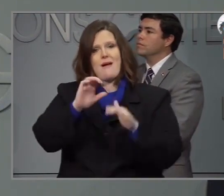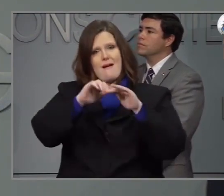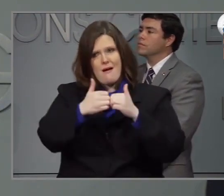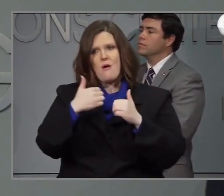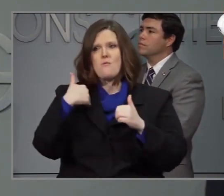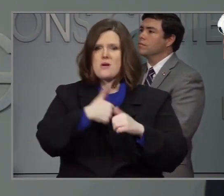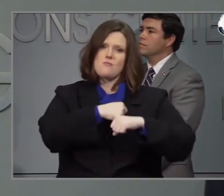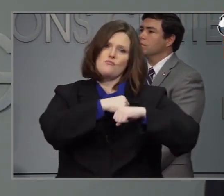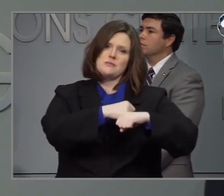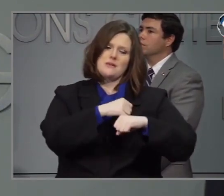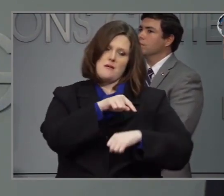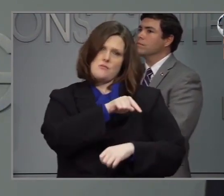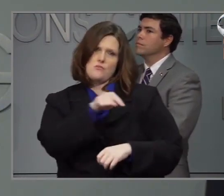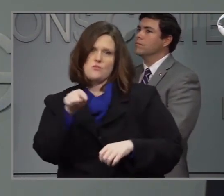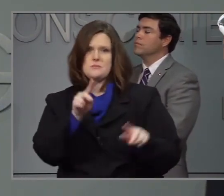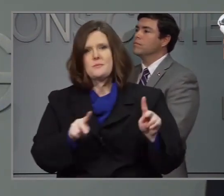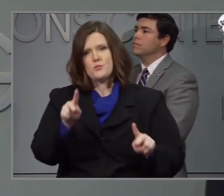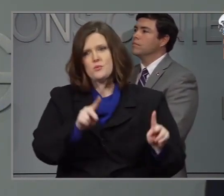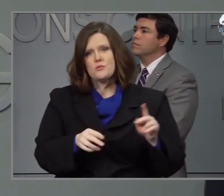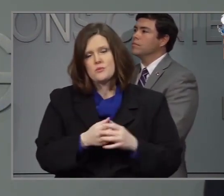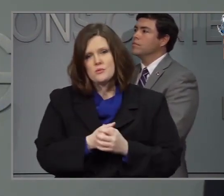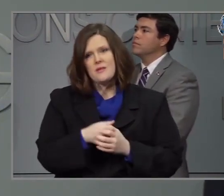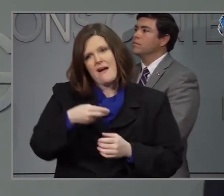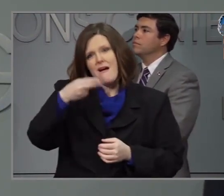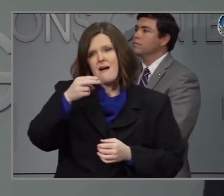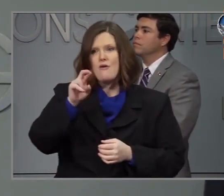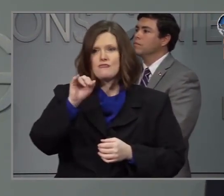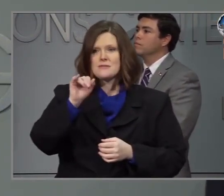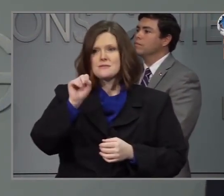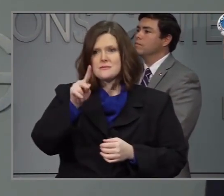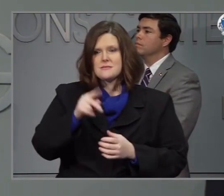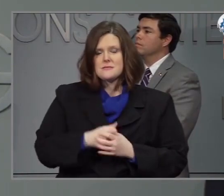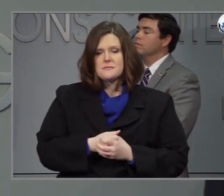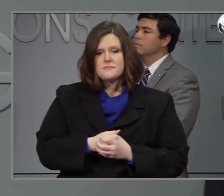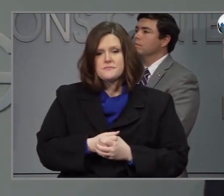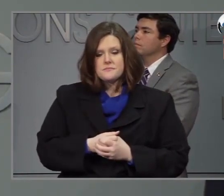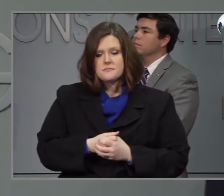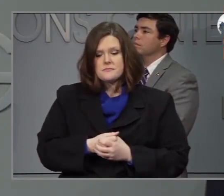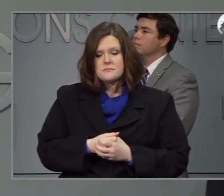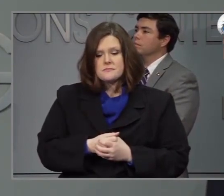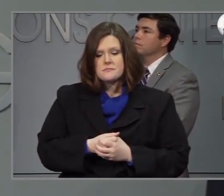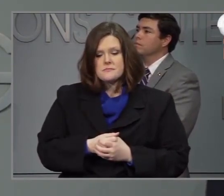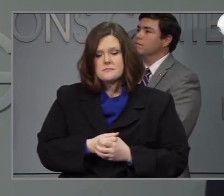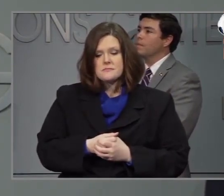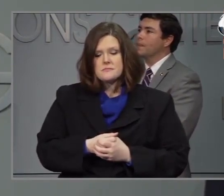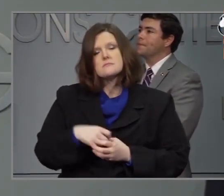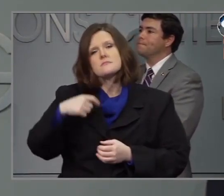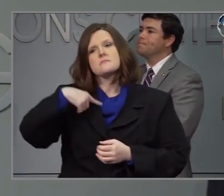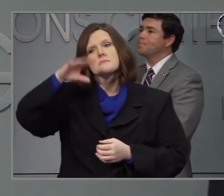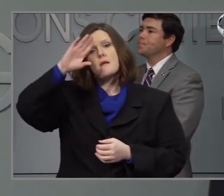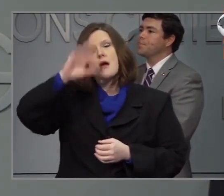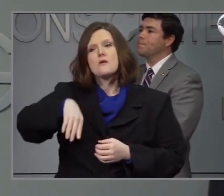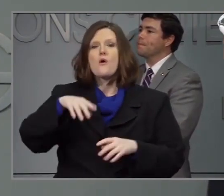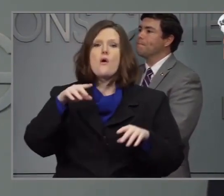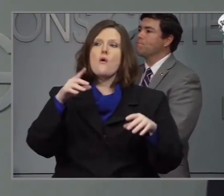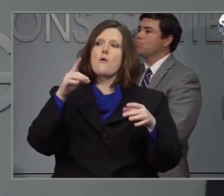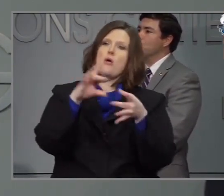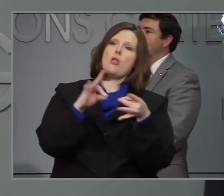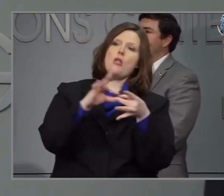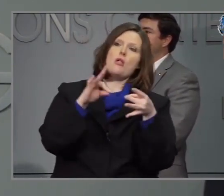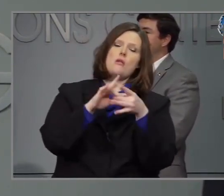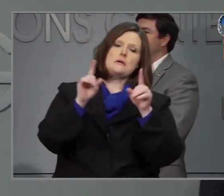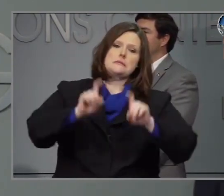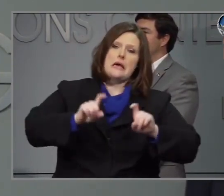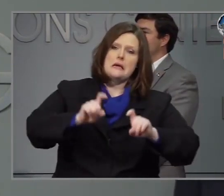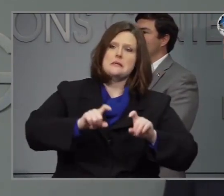intervenciones adicionales para poder proteger a los miembros de la comunidad de alto riesgo de carolina del norte con eso yo he